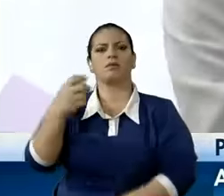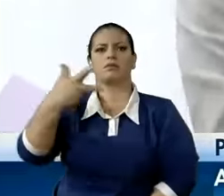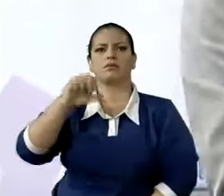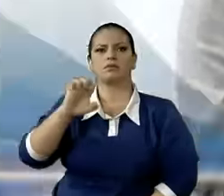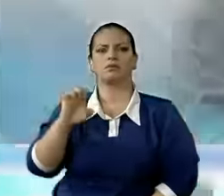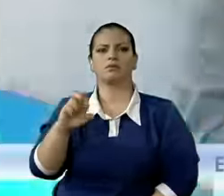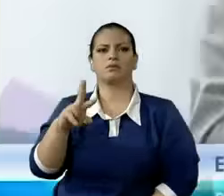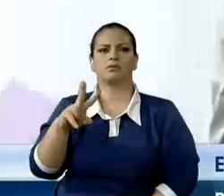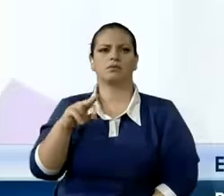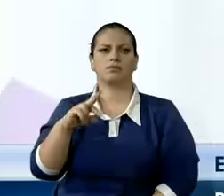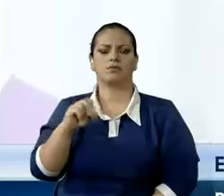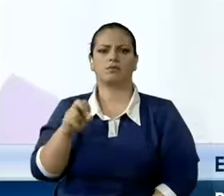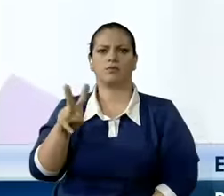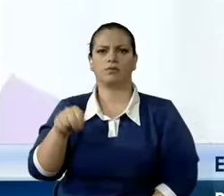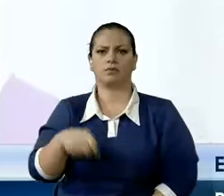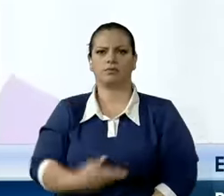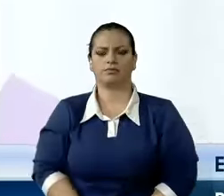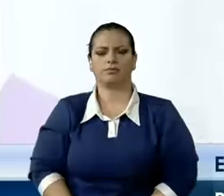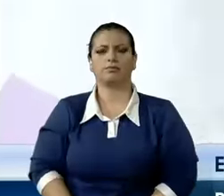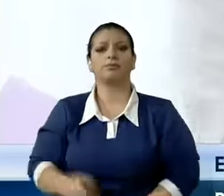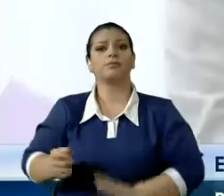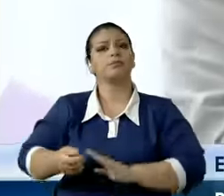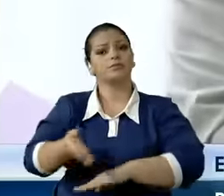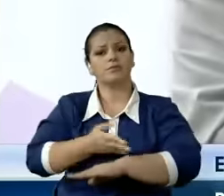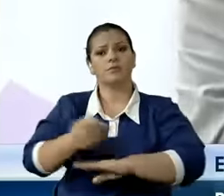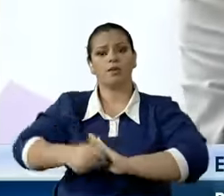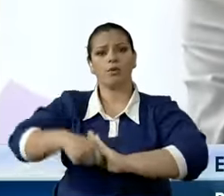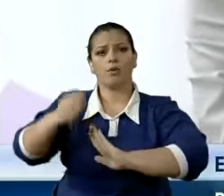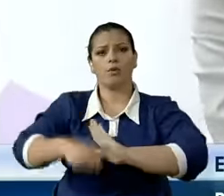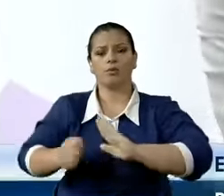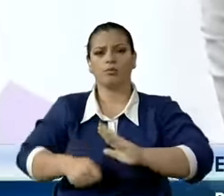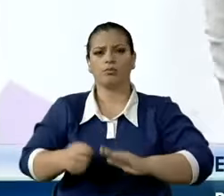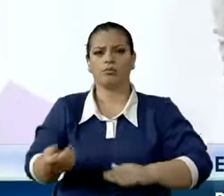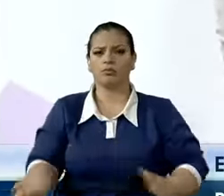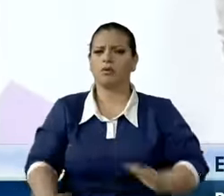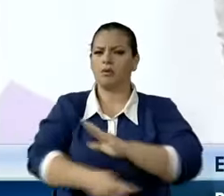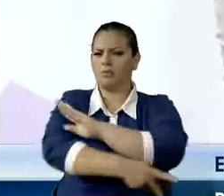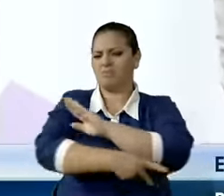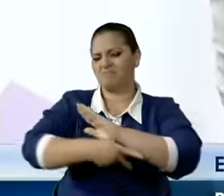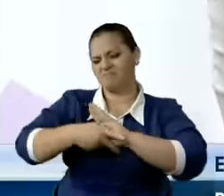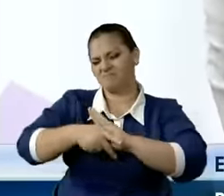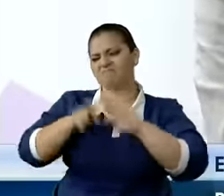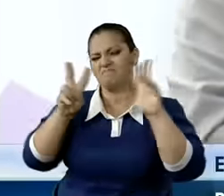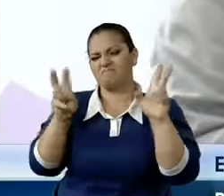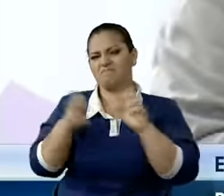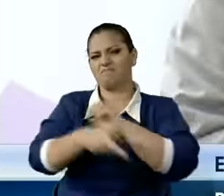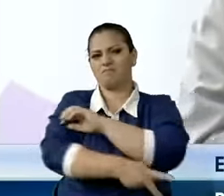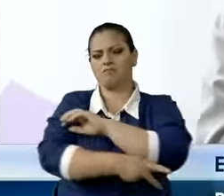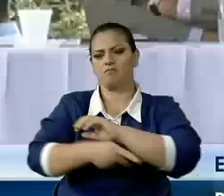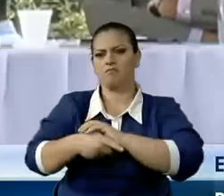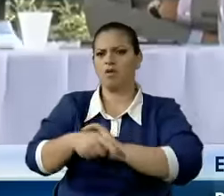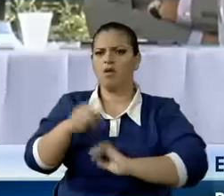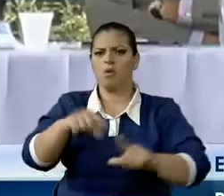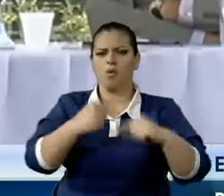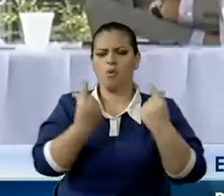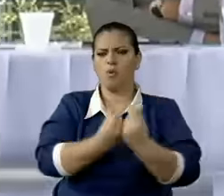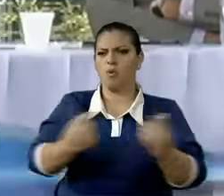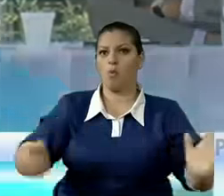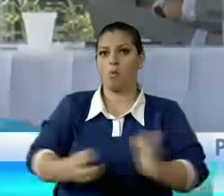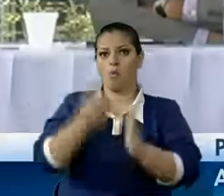políticas petroleras, cuando son juicios de antes de nuestro gobierno. Ahí nomás se hubieran fumado todos los fonditos de liquidez, los que tanto habla la oposición. Aún